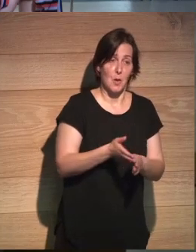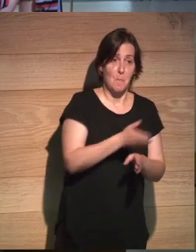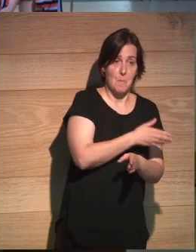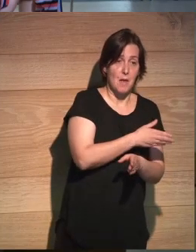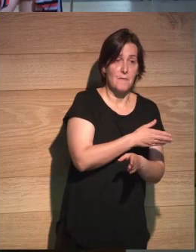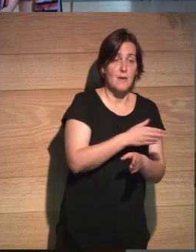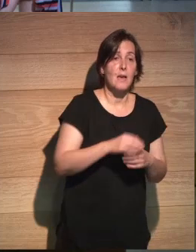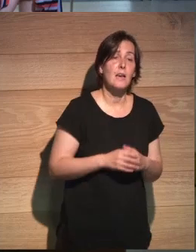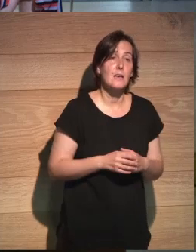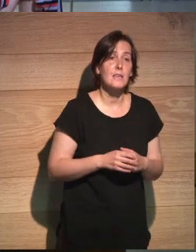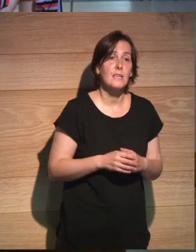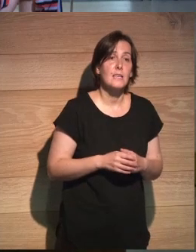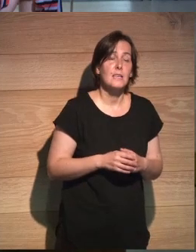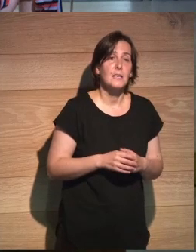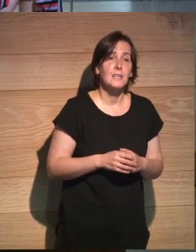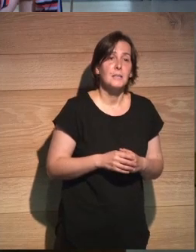que